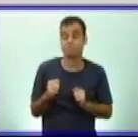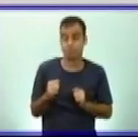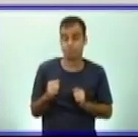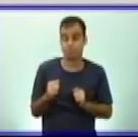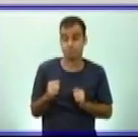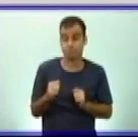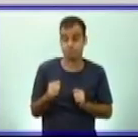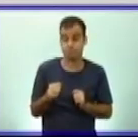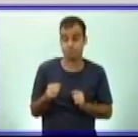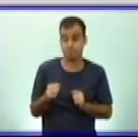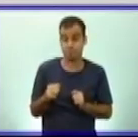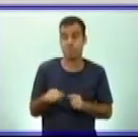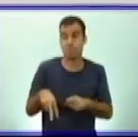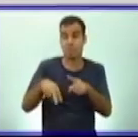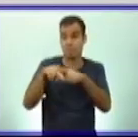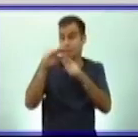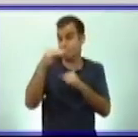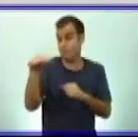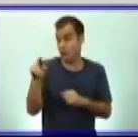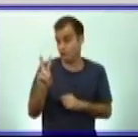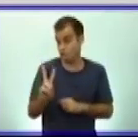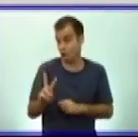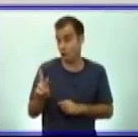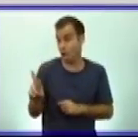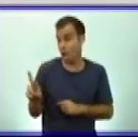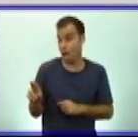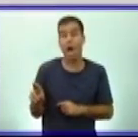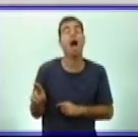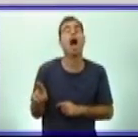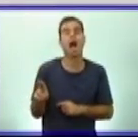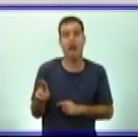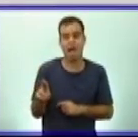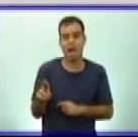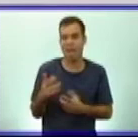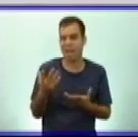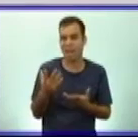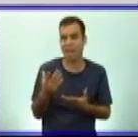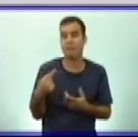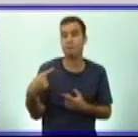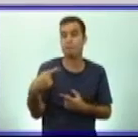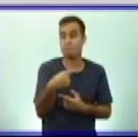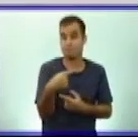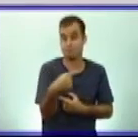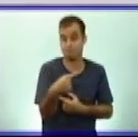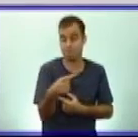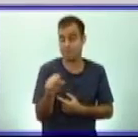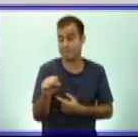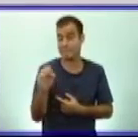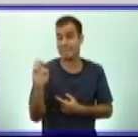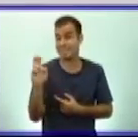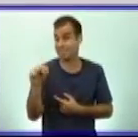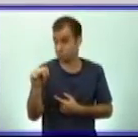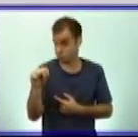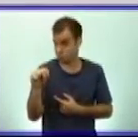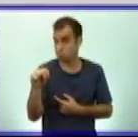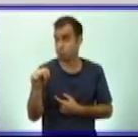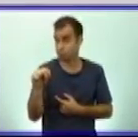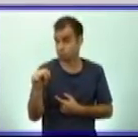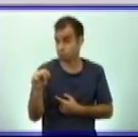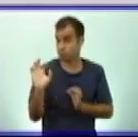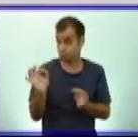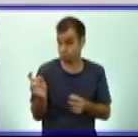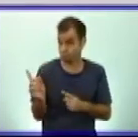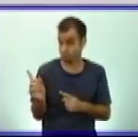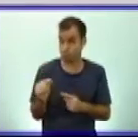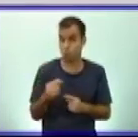2 radianes quedaría expresado con la función menos seno. Es decir, que yo puedo representar en